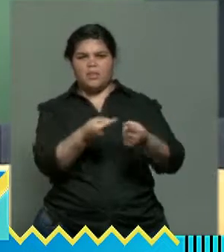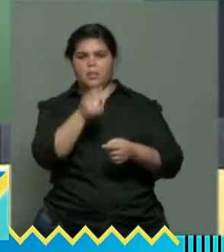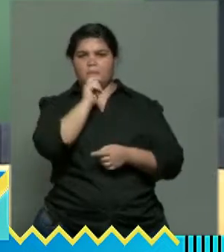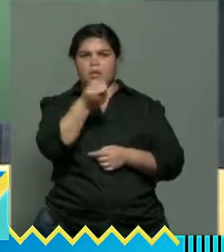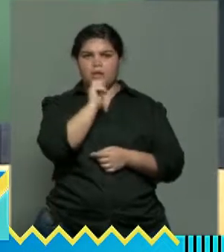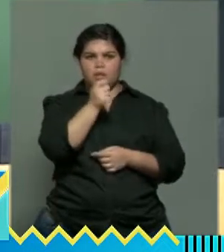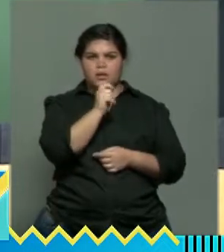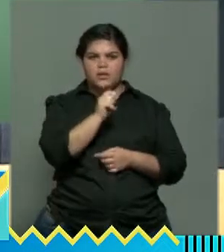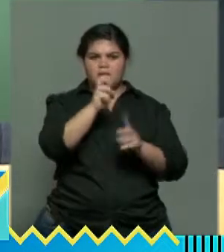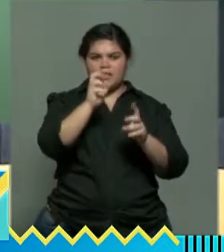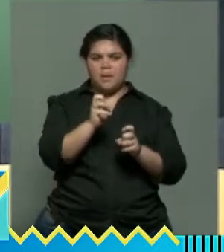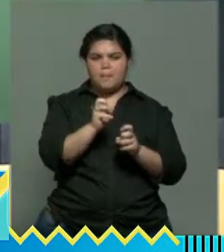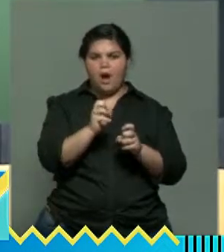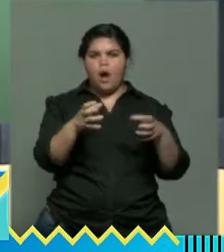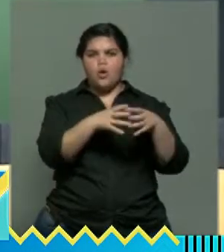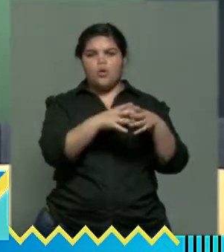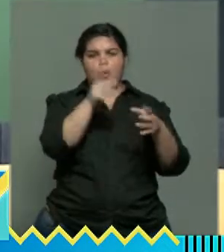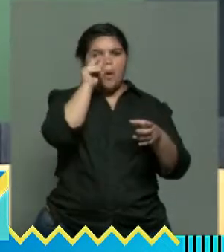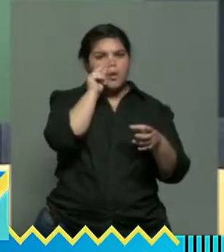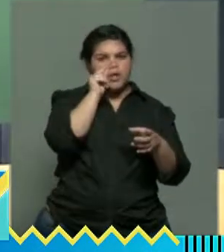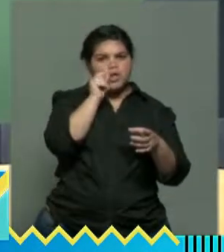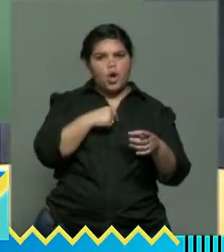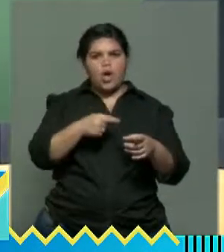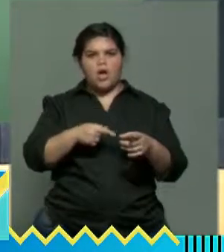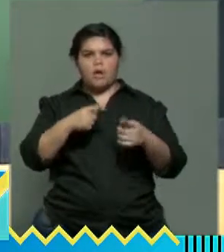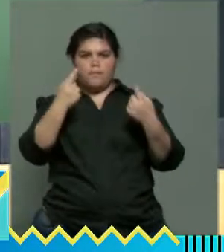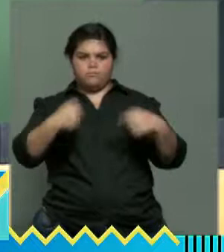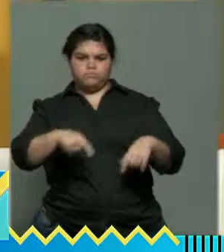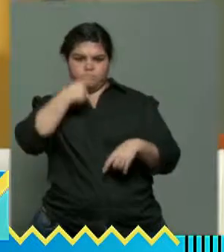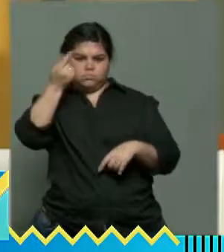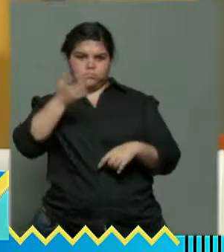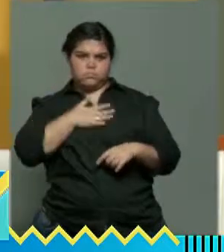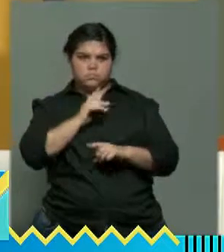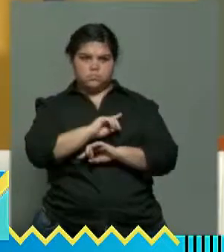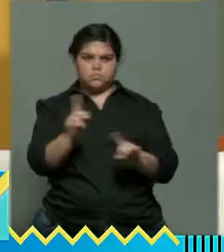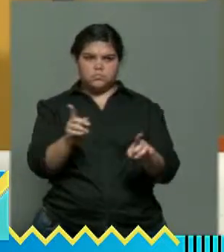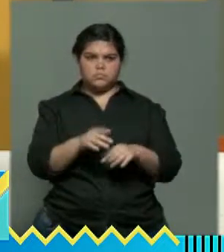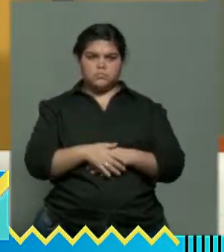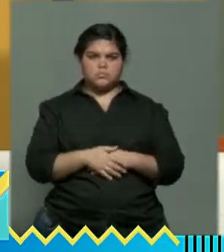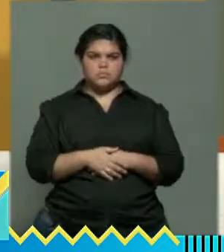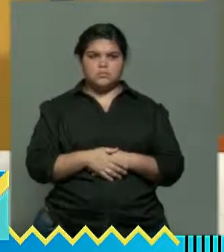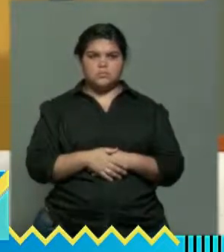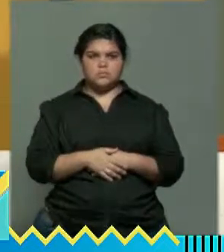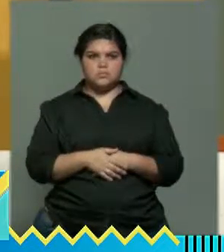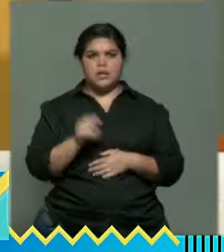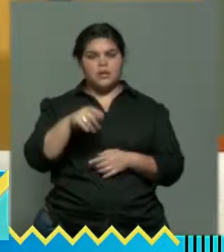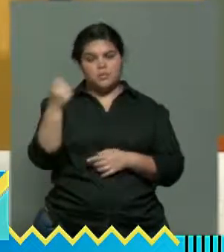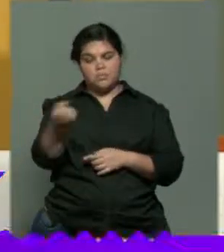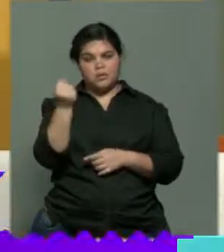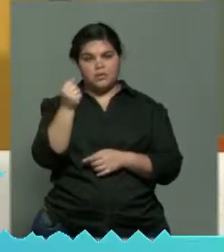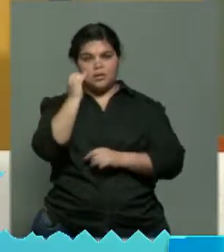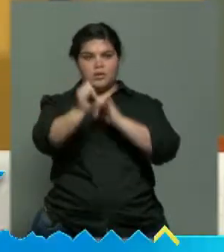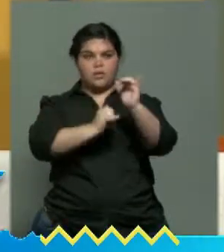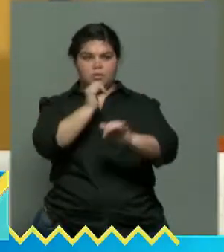cuestión de color político y no por una cuestión de intereses propios. Sí, hay que poner esto en contexto. Lo que yo